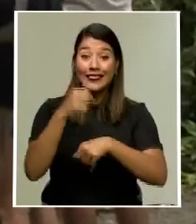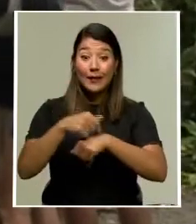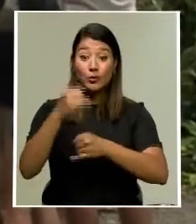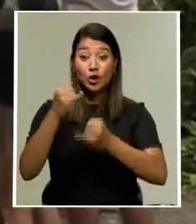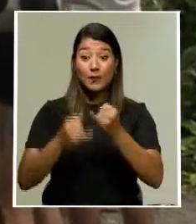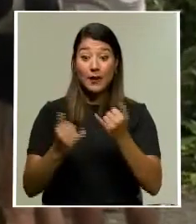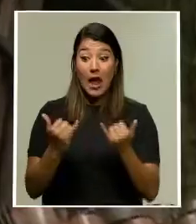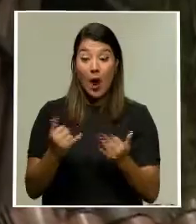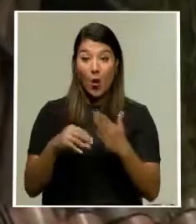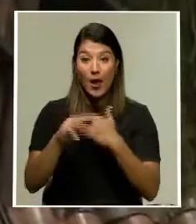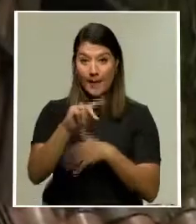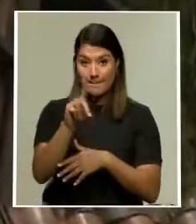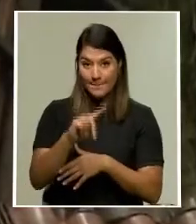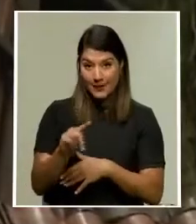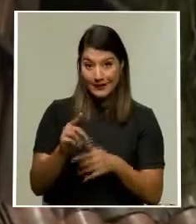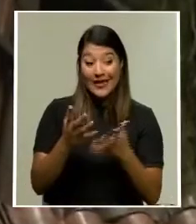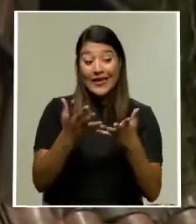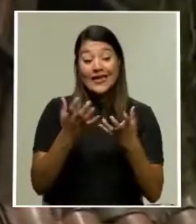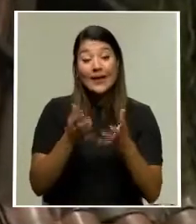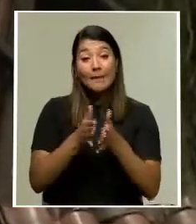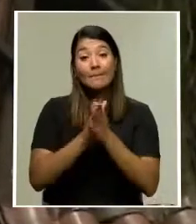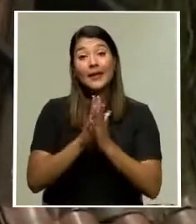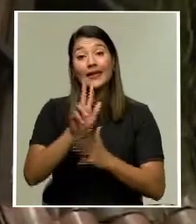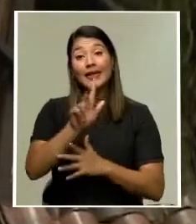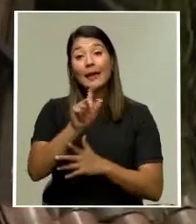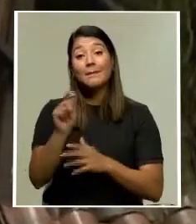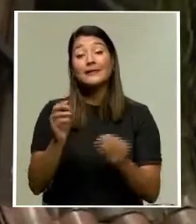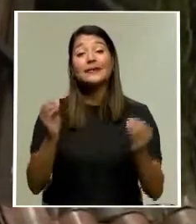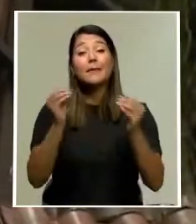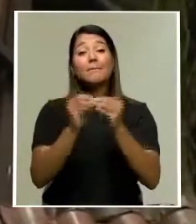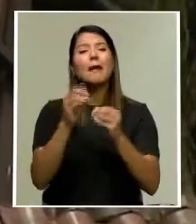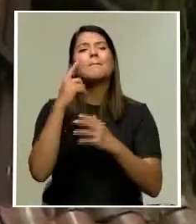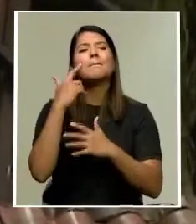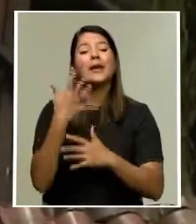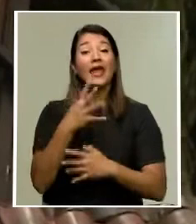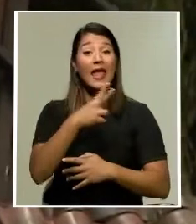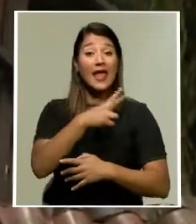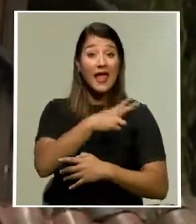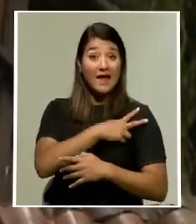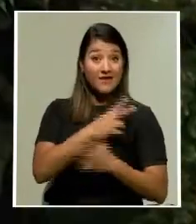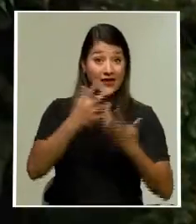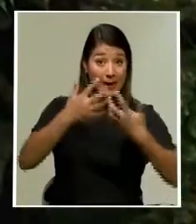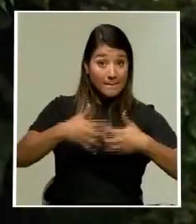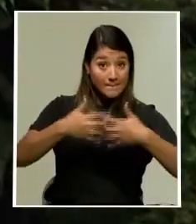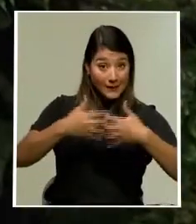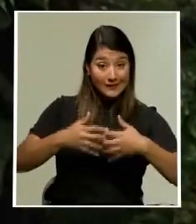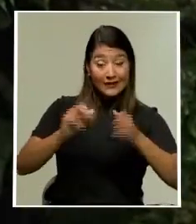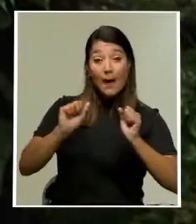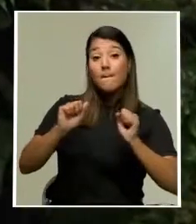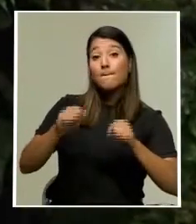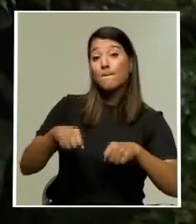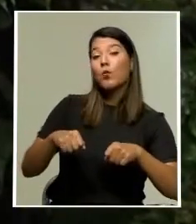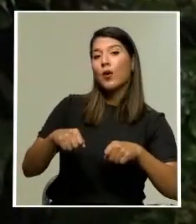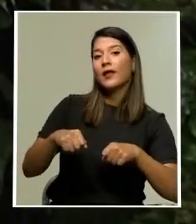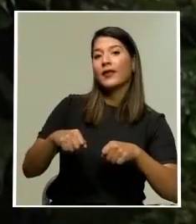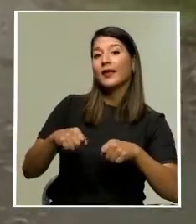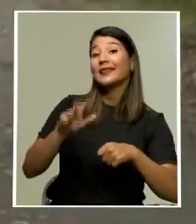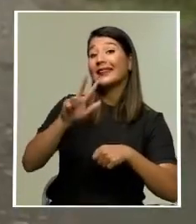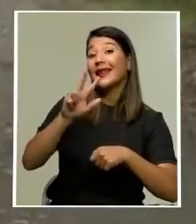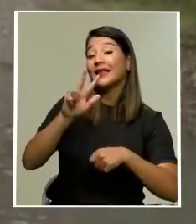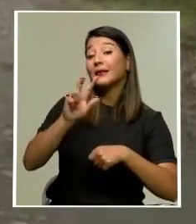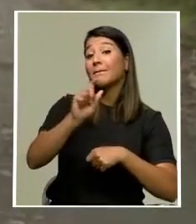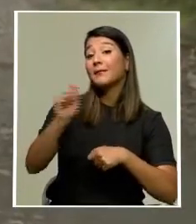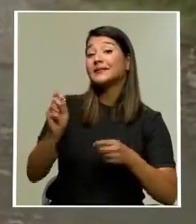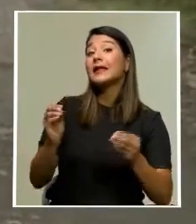meses más se extienda este beneficio, esto además en un periodo de 4 meses. Es decir, que en junio se volvería